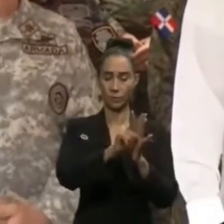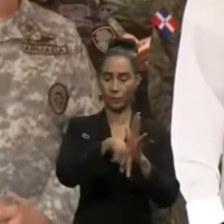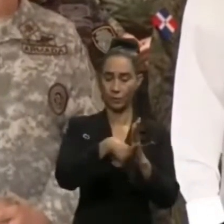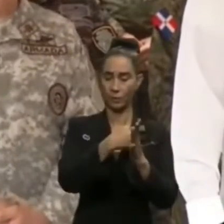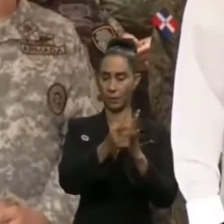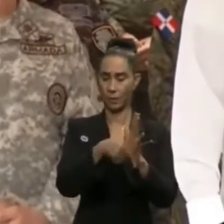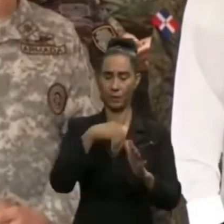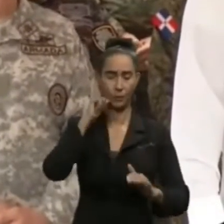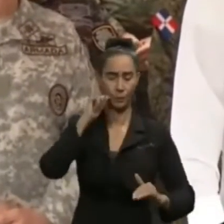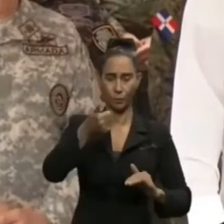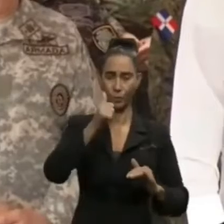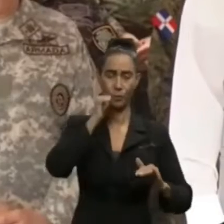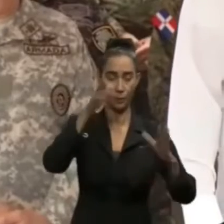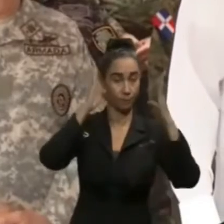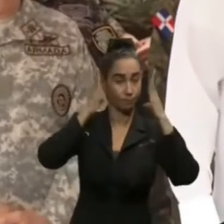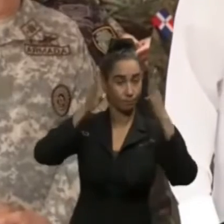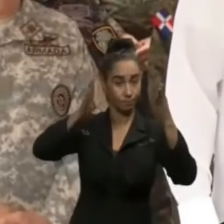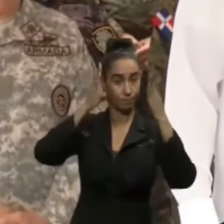y cada día,